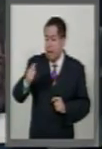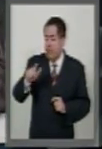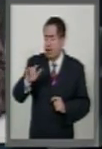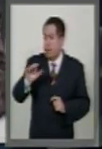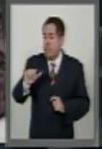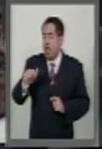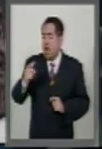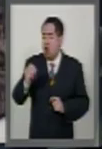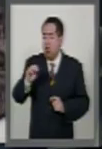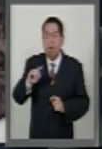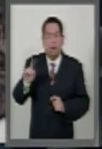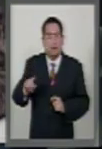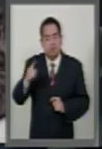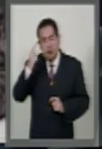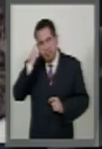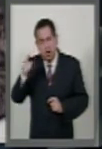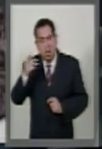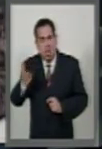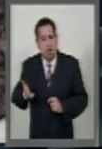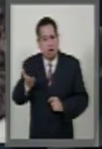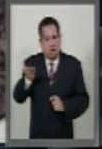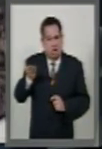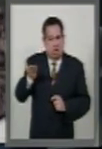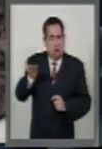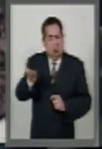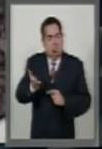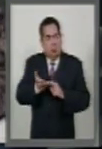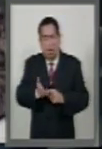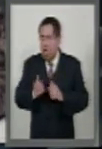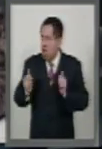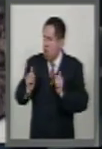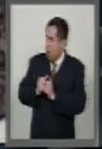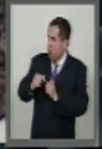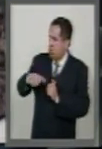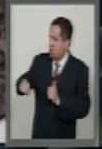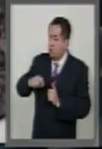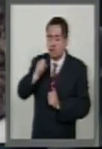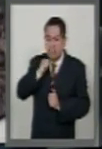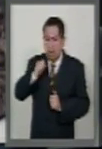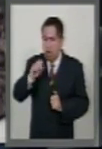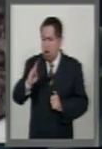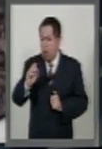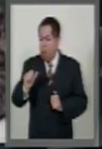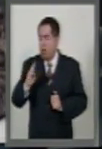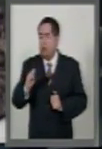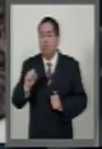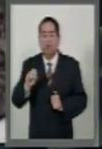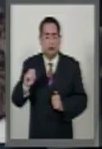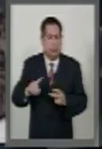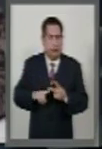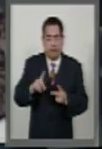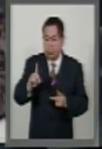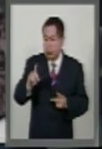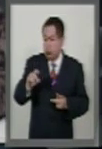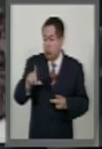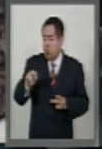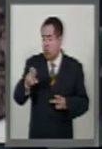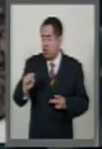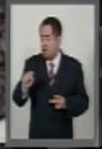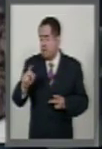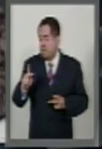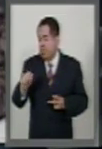Peña Gómez para presentar a nombre propio y de los senadores Miguel Barbosa Huerta, Dolores Padierna